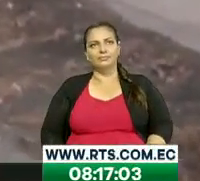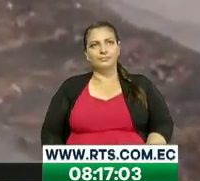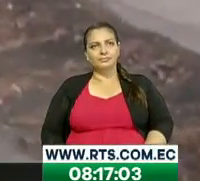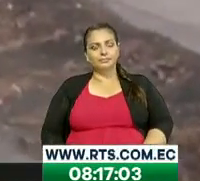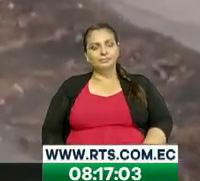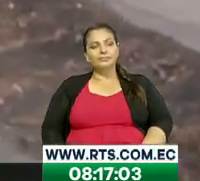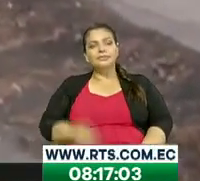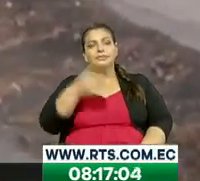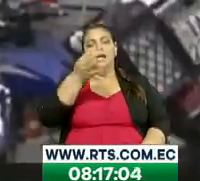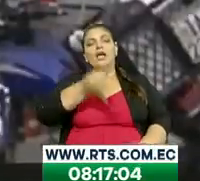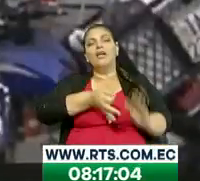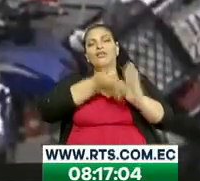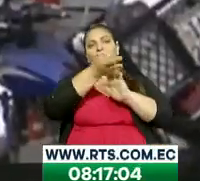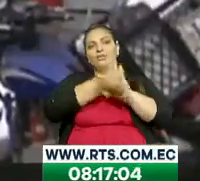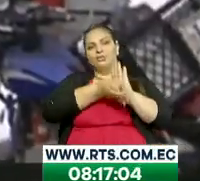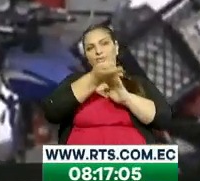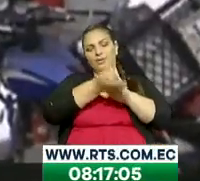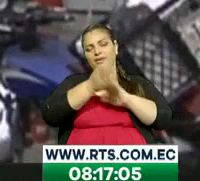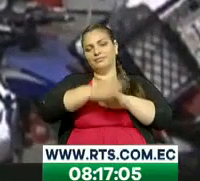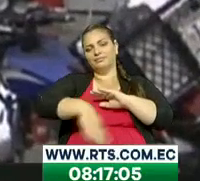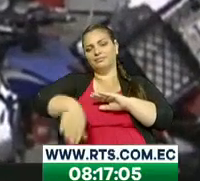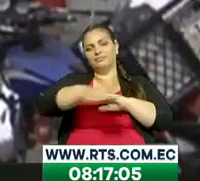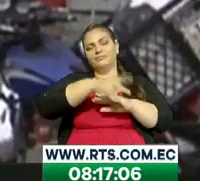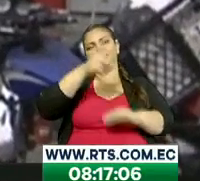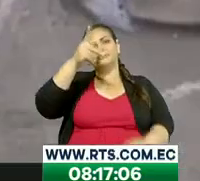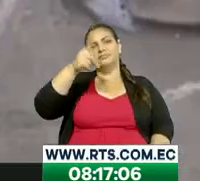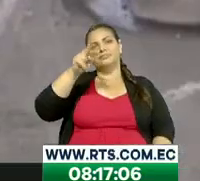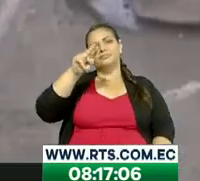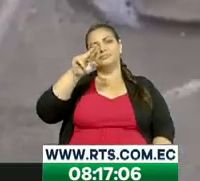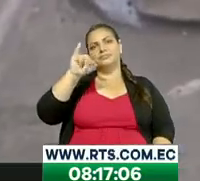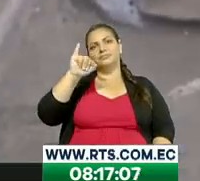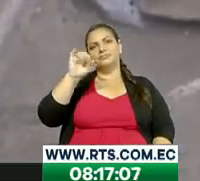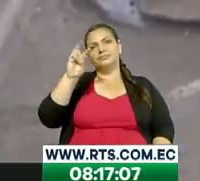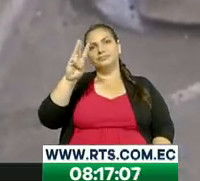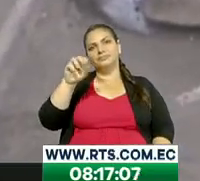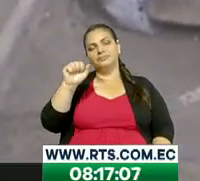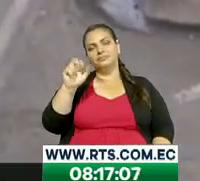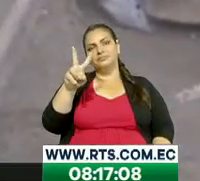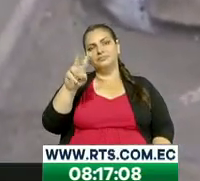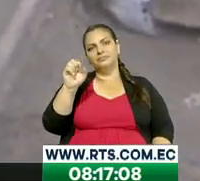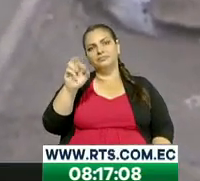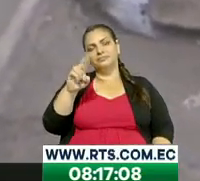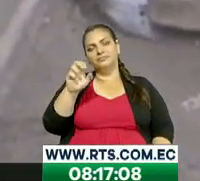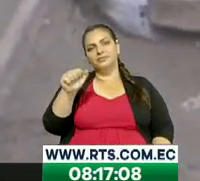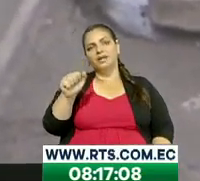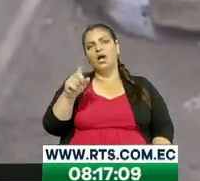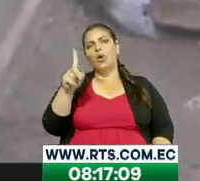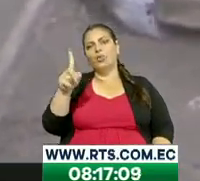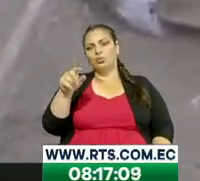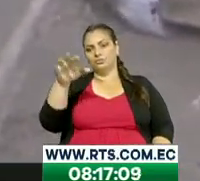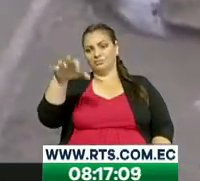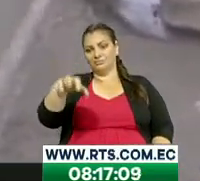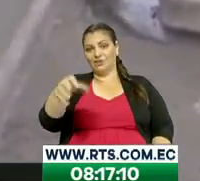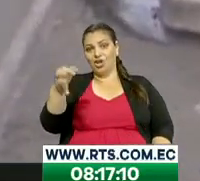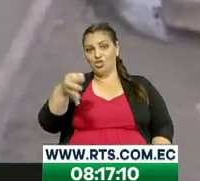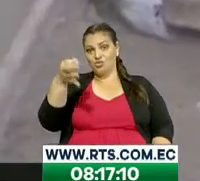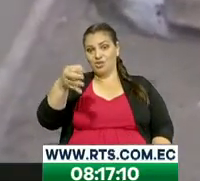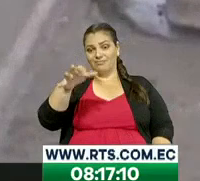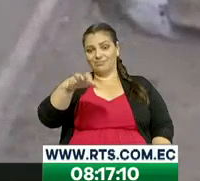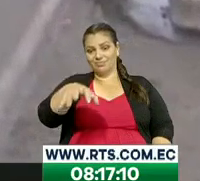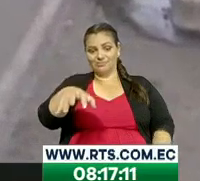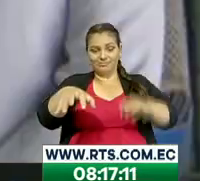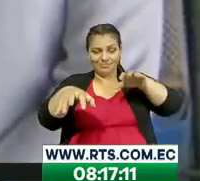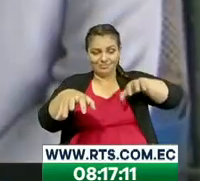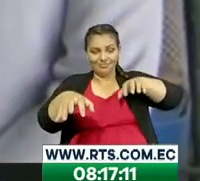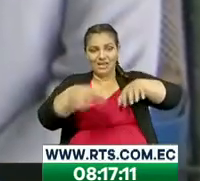avenidas principales, en la Ciudadela Primavera 1, en Durán. A pocos metros de subir el puente que une ese cantón de la provincia del Guayas con San